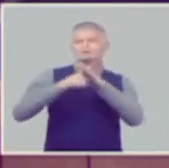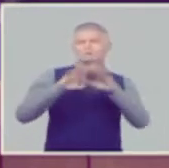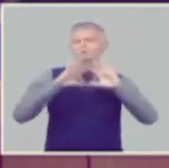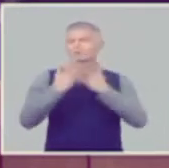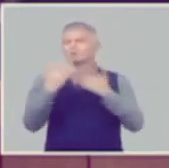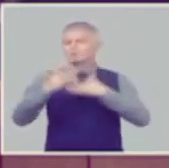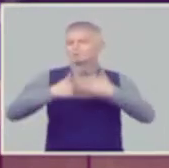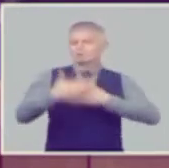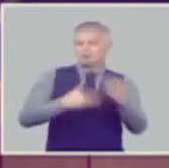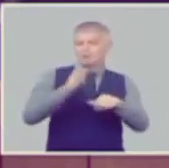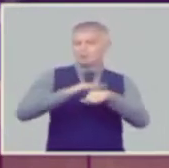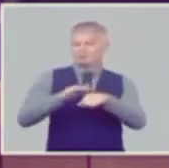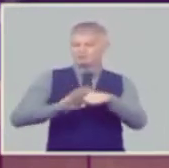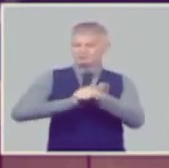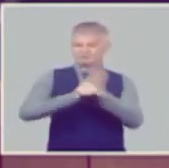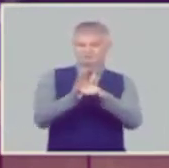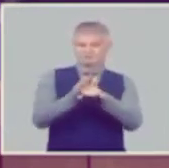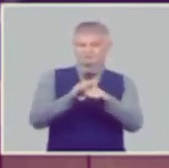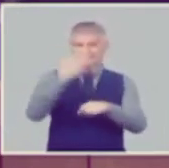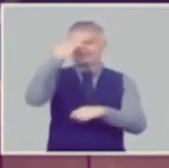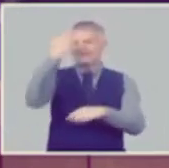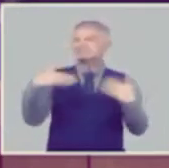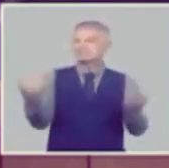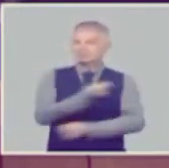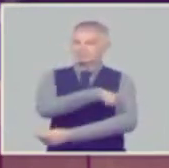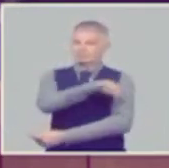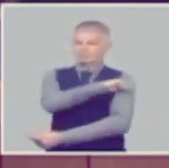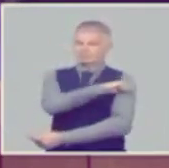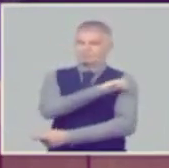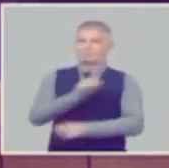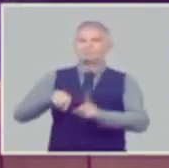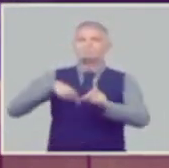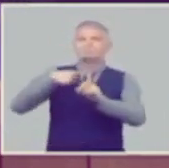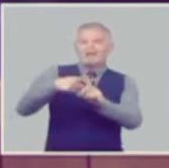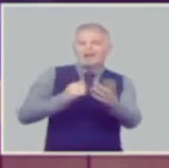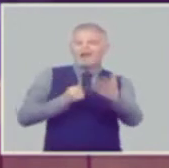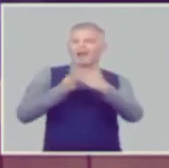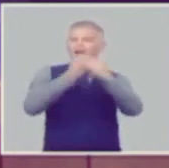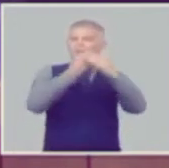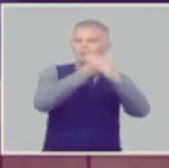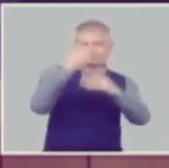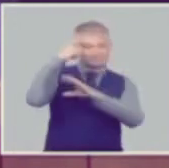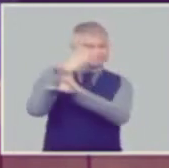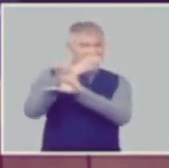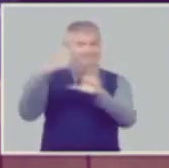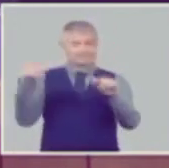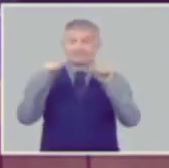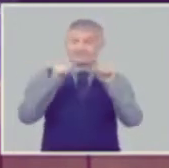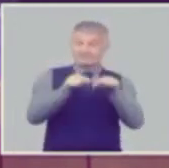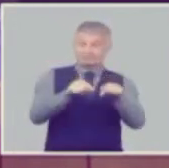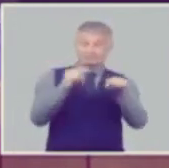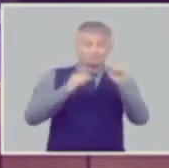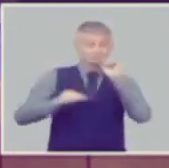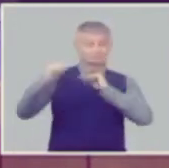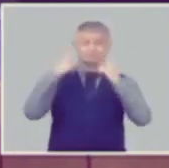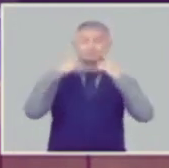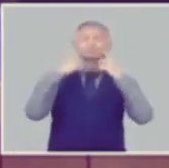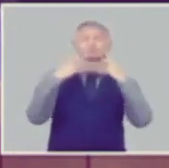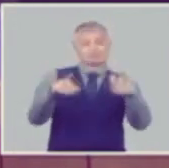pueblo y al empuje preciso de la ciencia, un poderoso motor de tracción múltiple, si me perdonan la